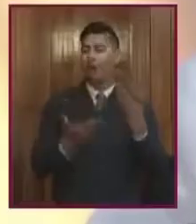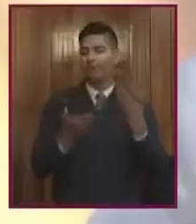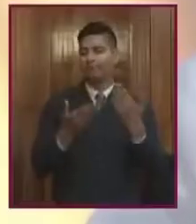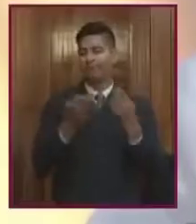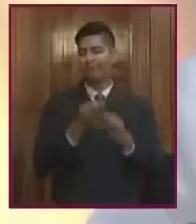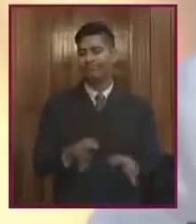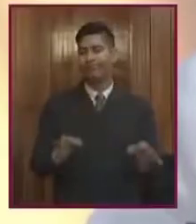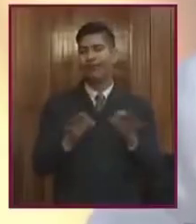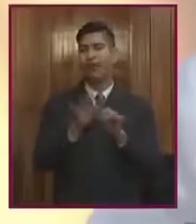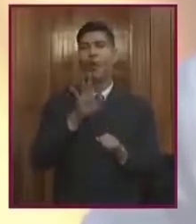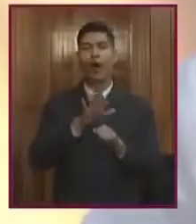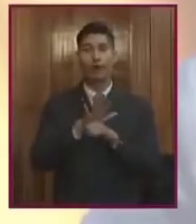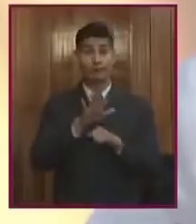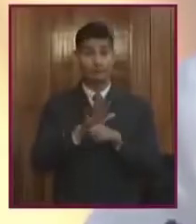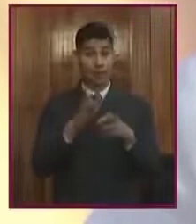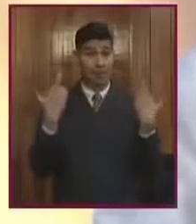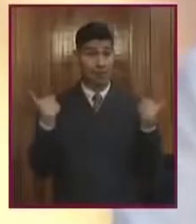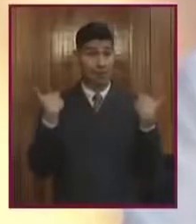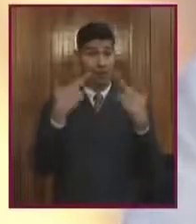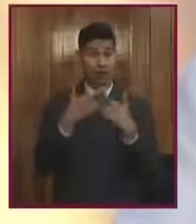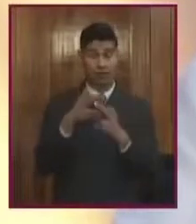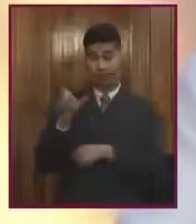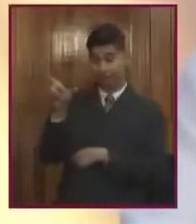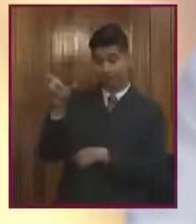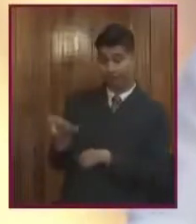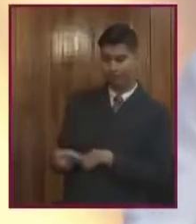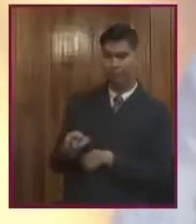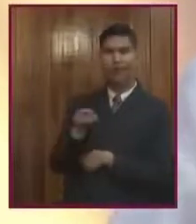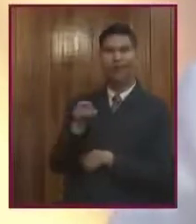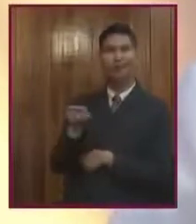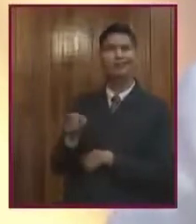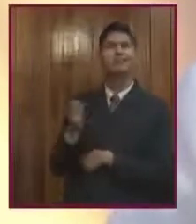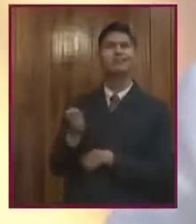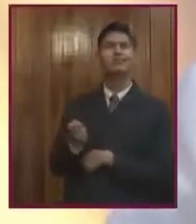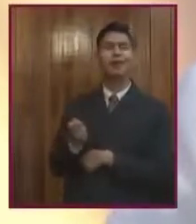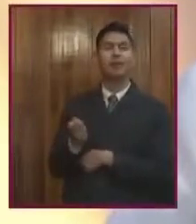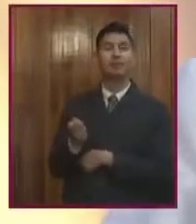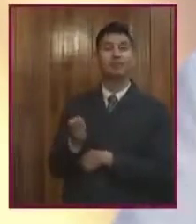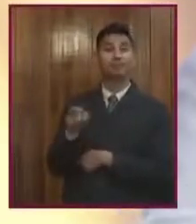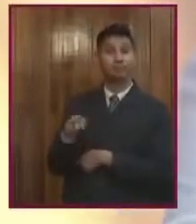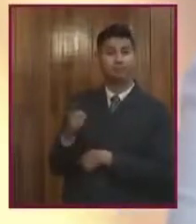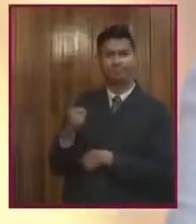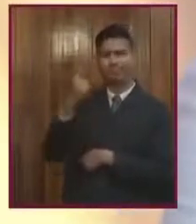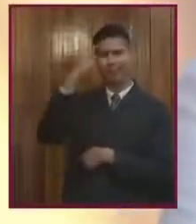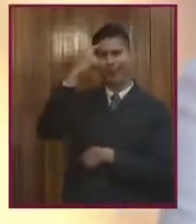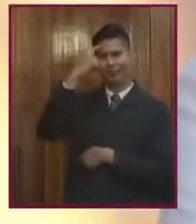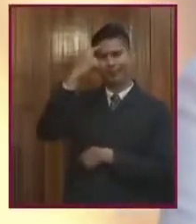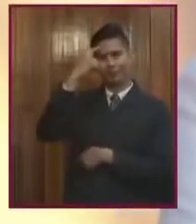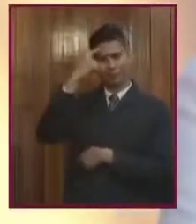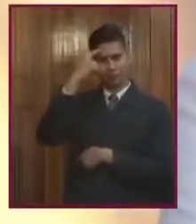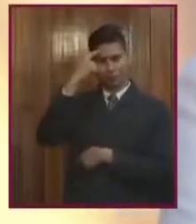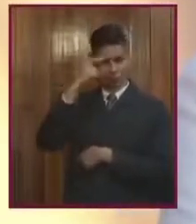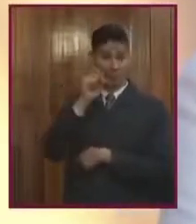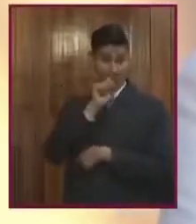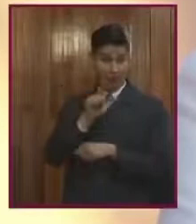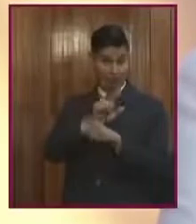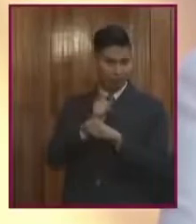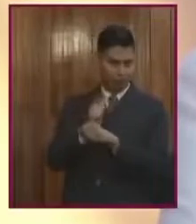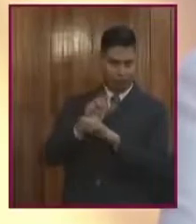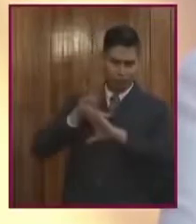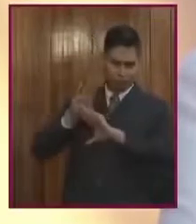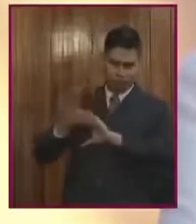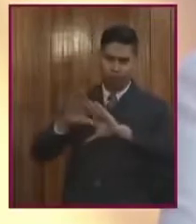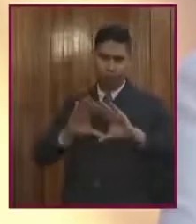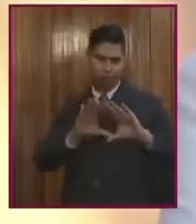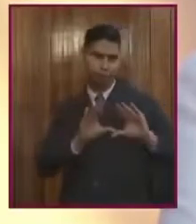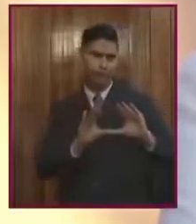el docente se conjugan por una parte los conocimientos disciplinares y por otra la